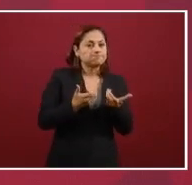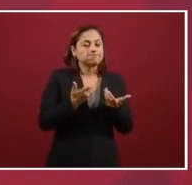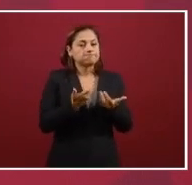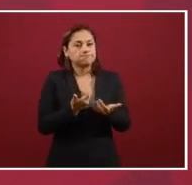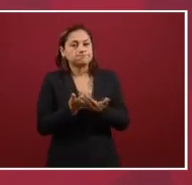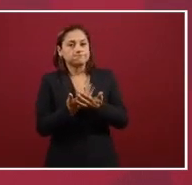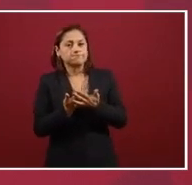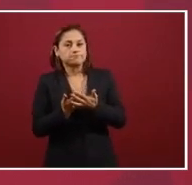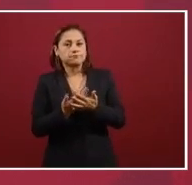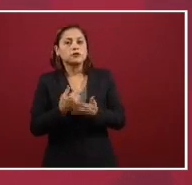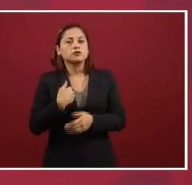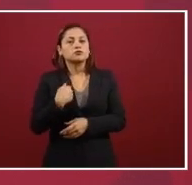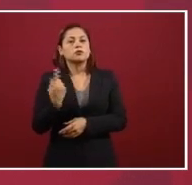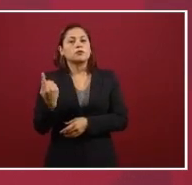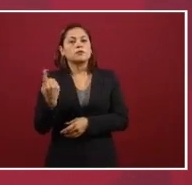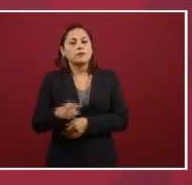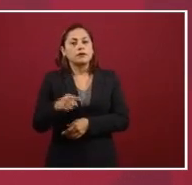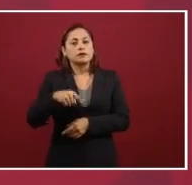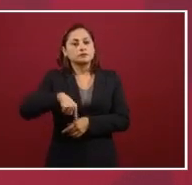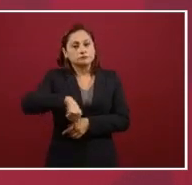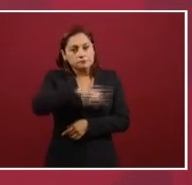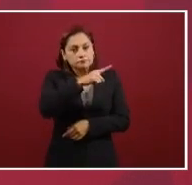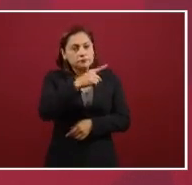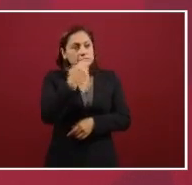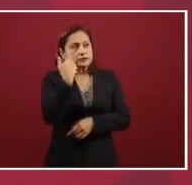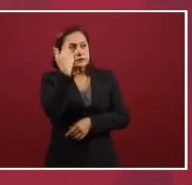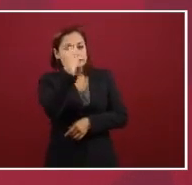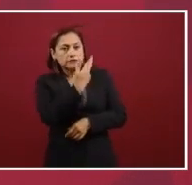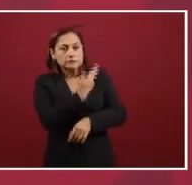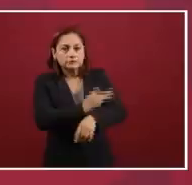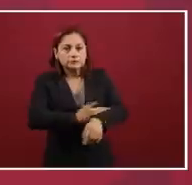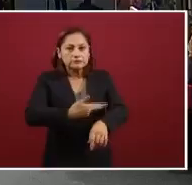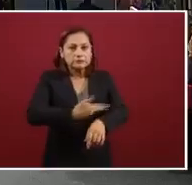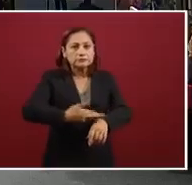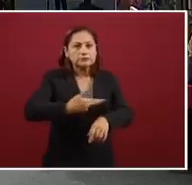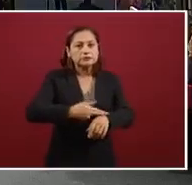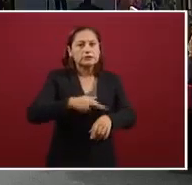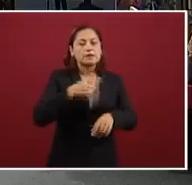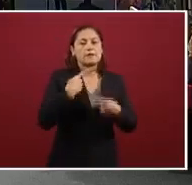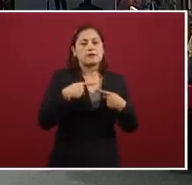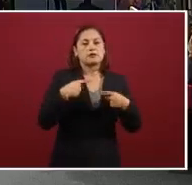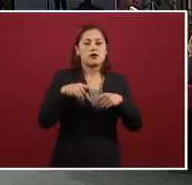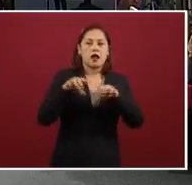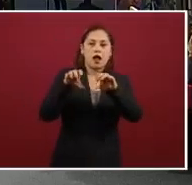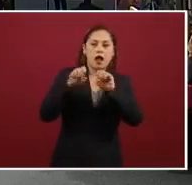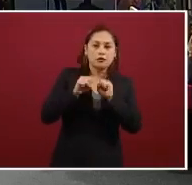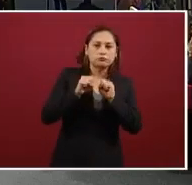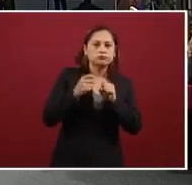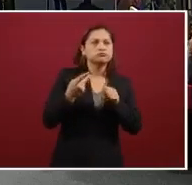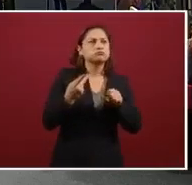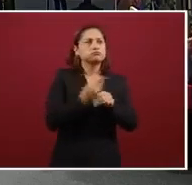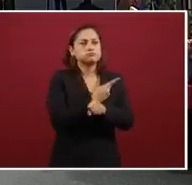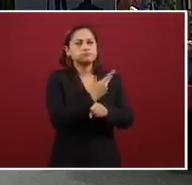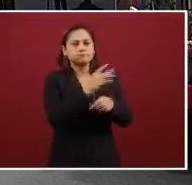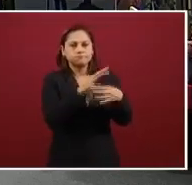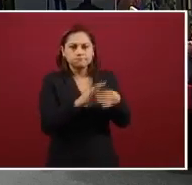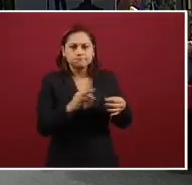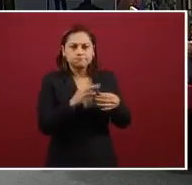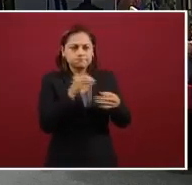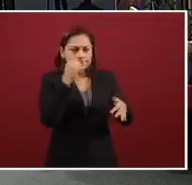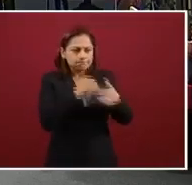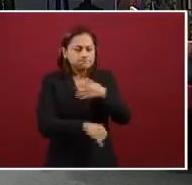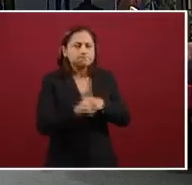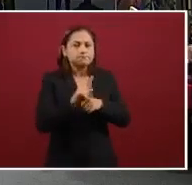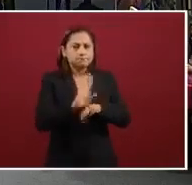se revisaran todos los casos de detenidos, incluso tú me lo preguntaste, me lo planteaste aquí, y así se hizo, y ya